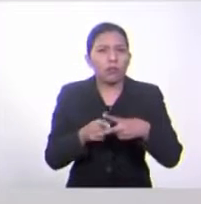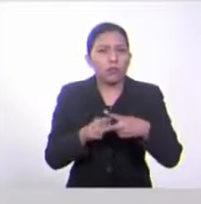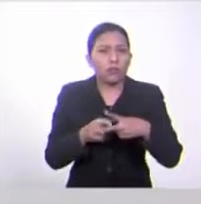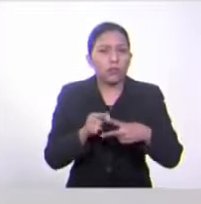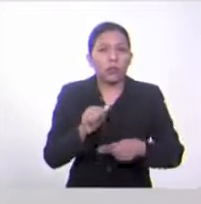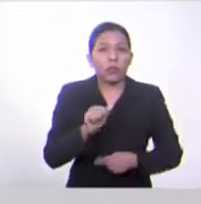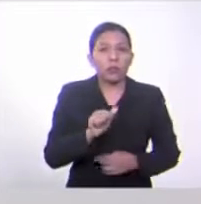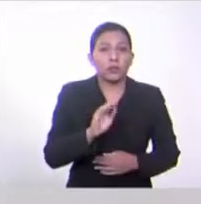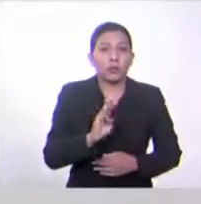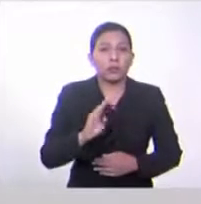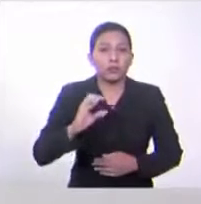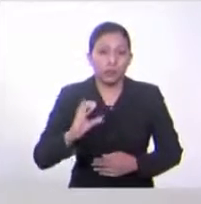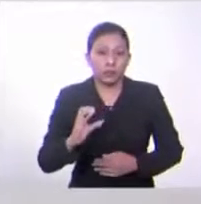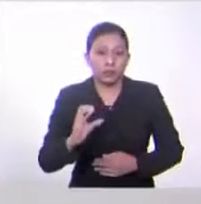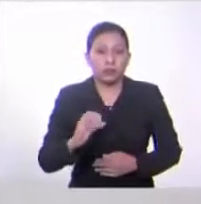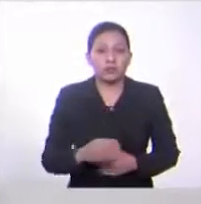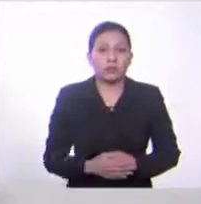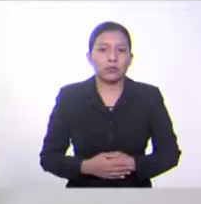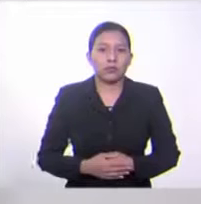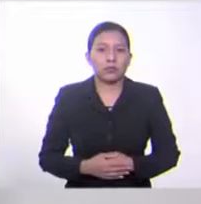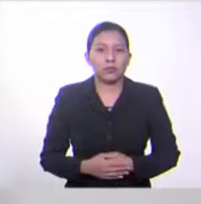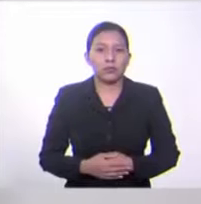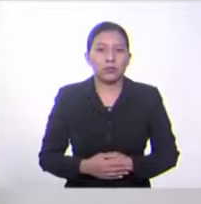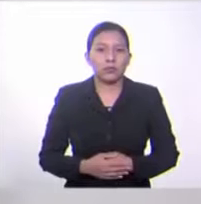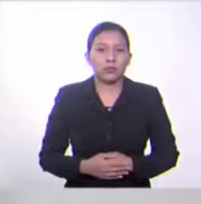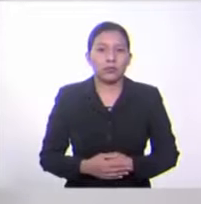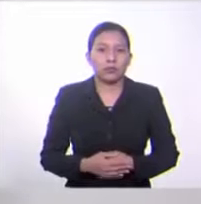ABC, o sea, este,